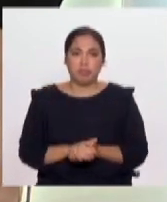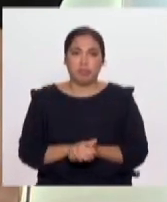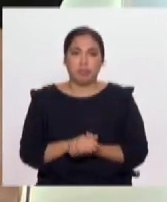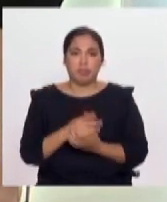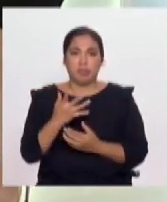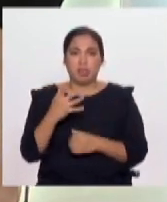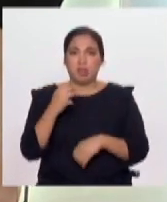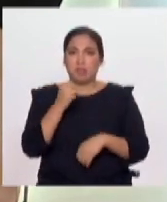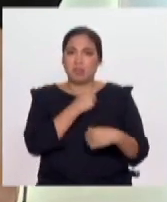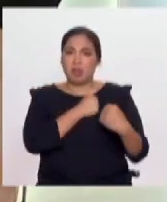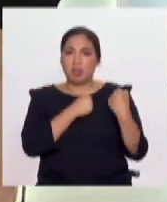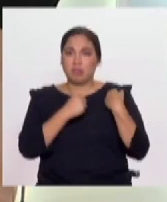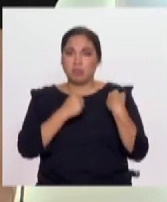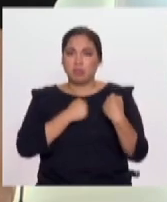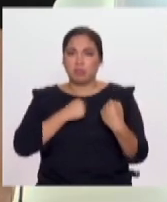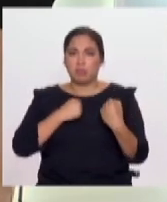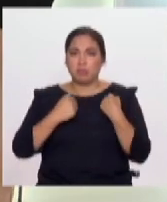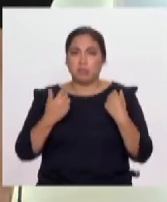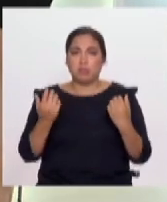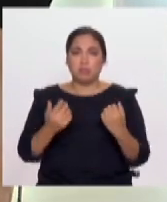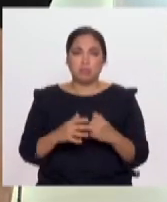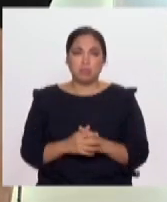los hematomas.